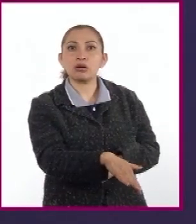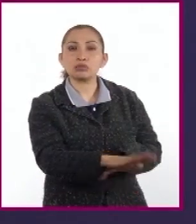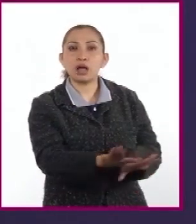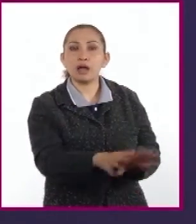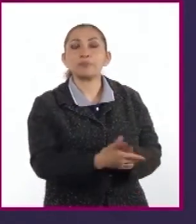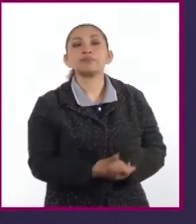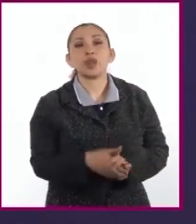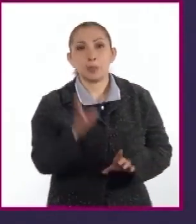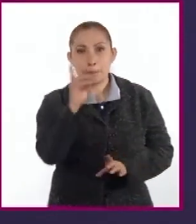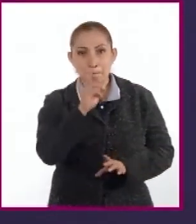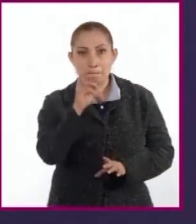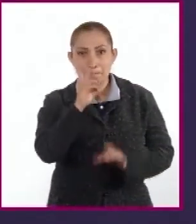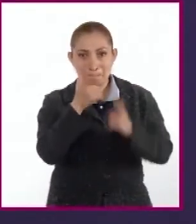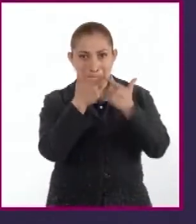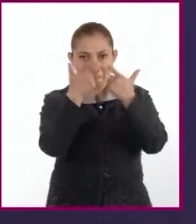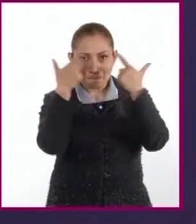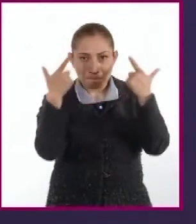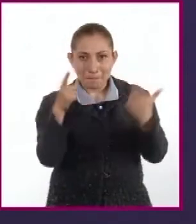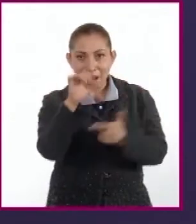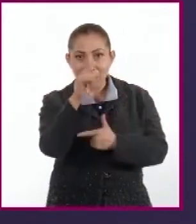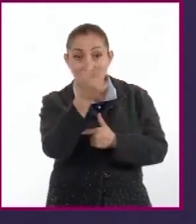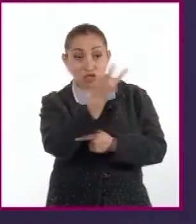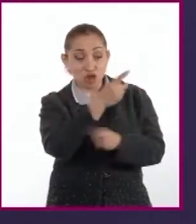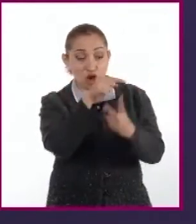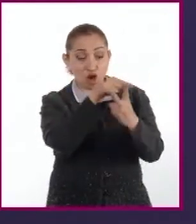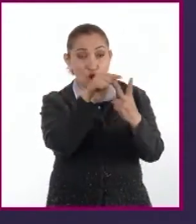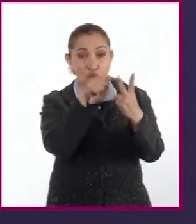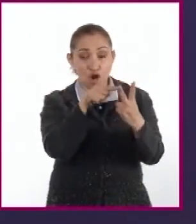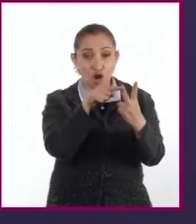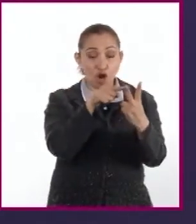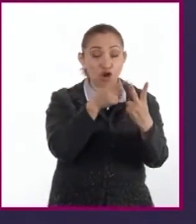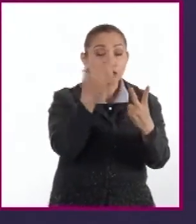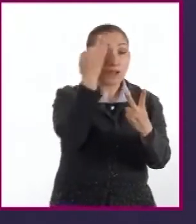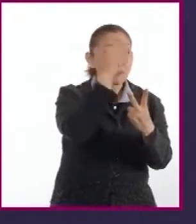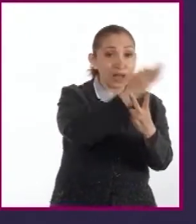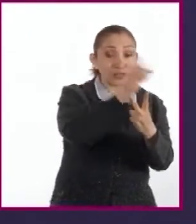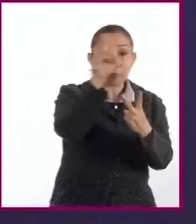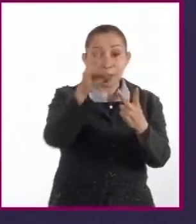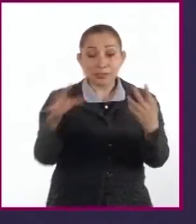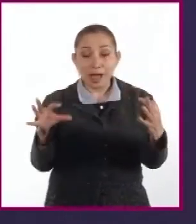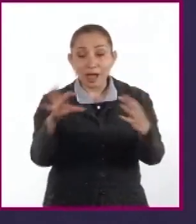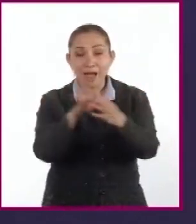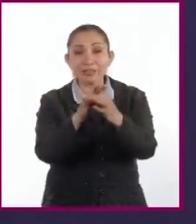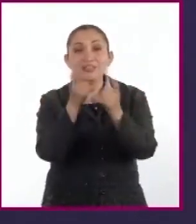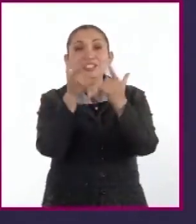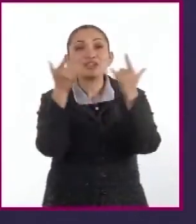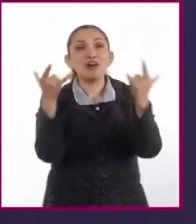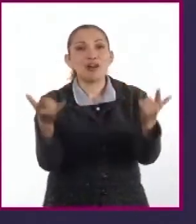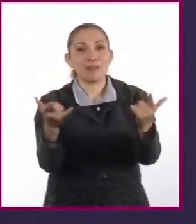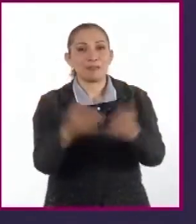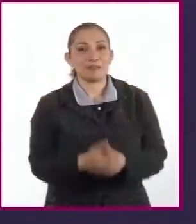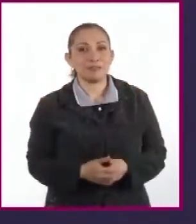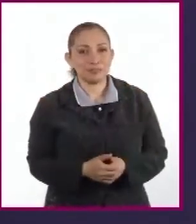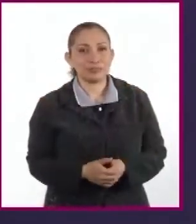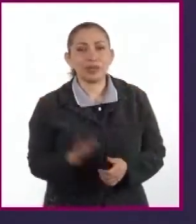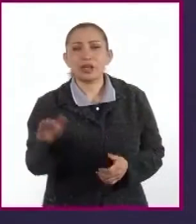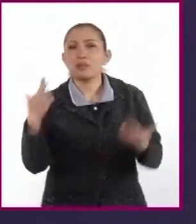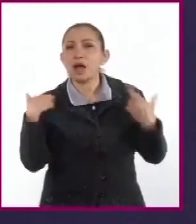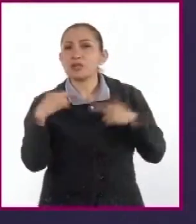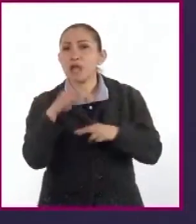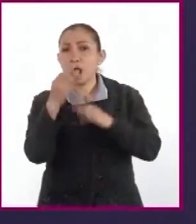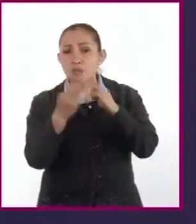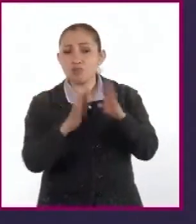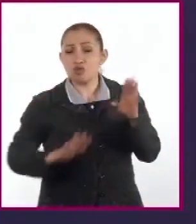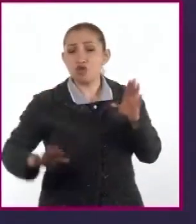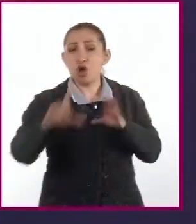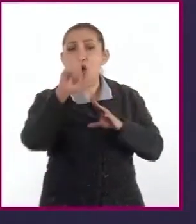Como se evidencia en la leyenda, estos 2 elementos se entrelazaron para crear una historia. Profesora, el mundo de